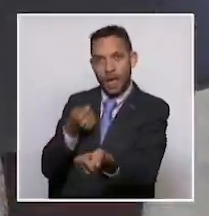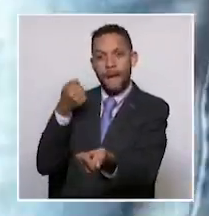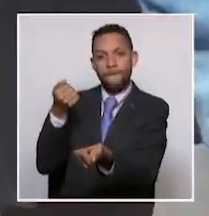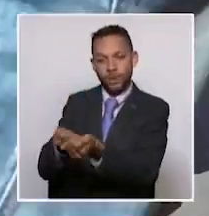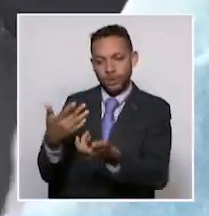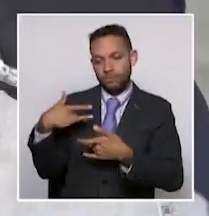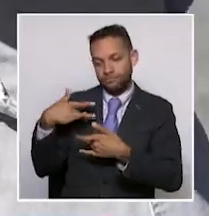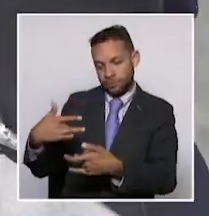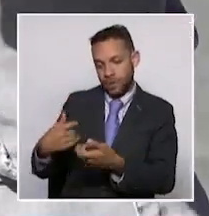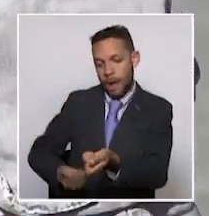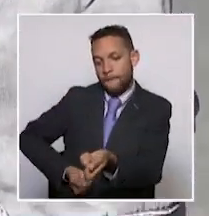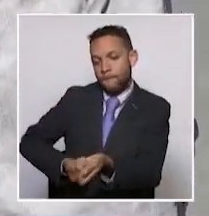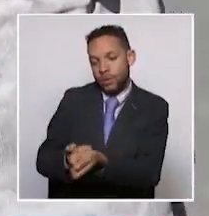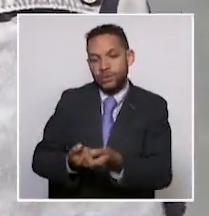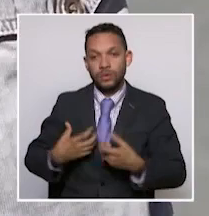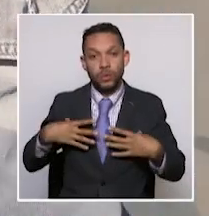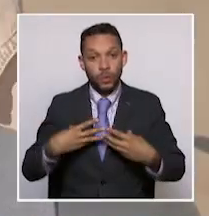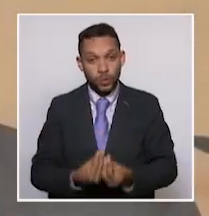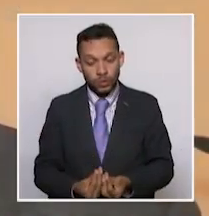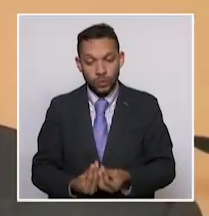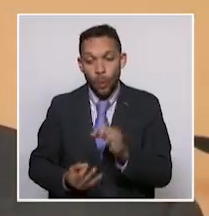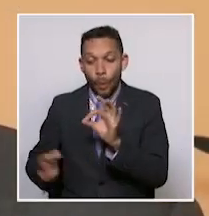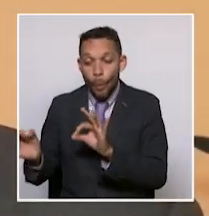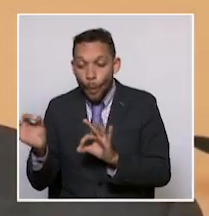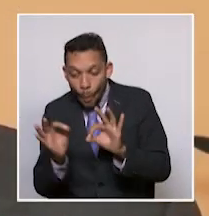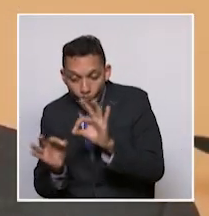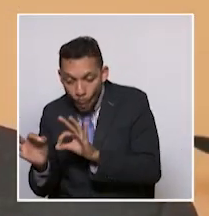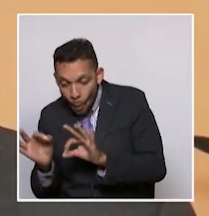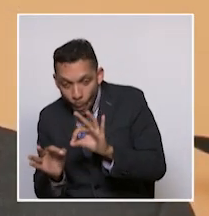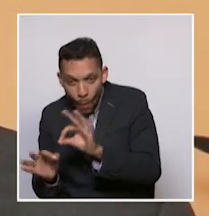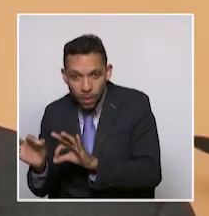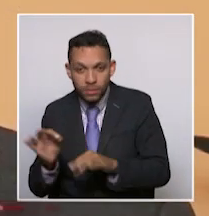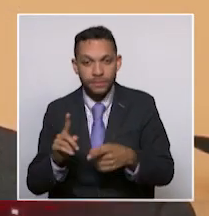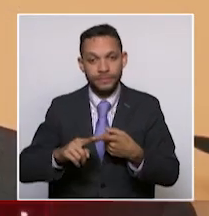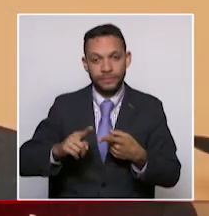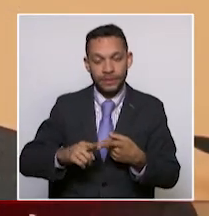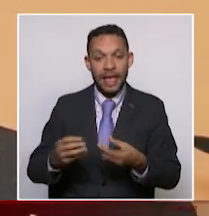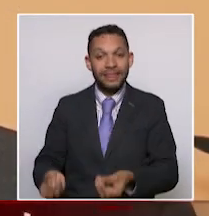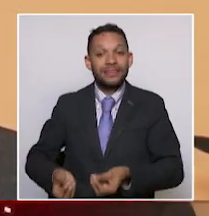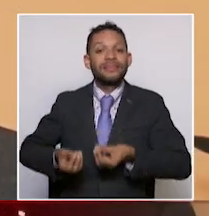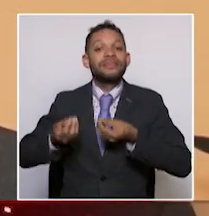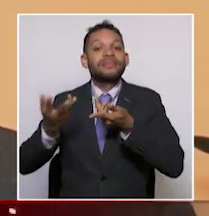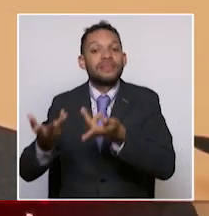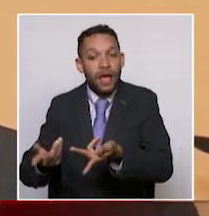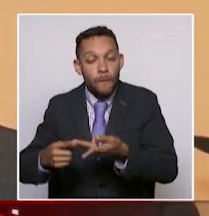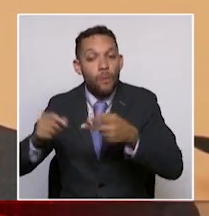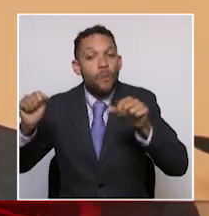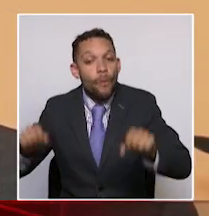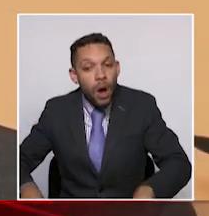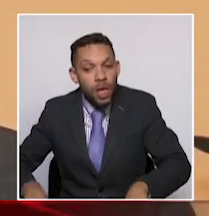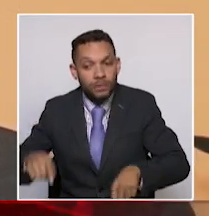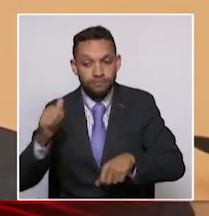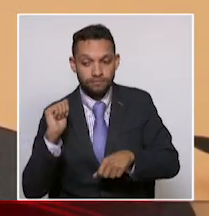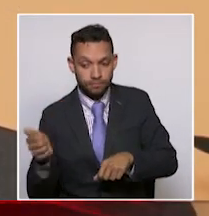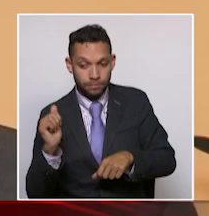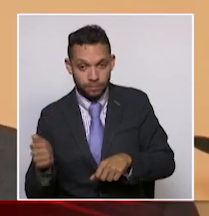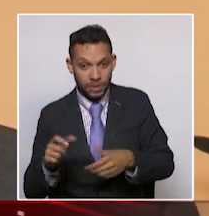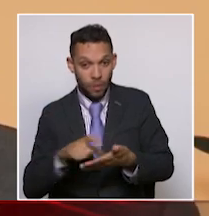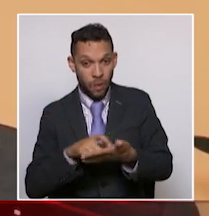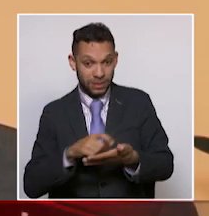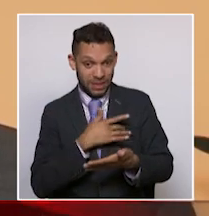habita en la calle. Donde les damos el autocuidado, donde se les entrega, digamos, la posibilidad de ser